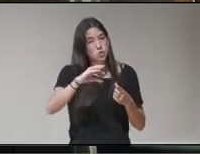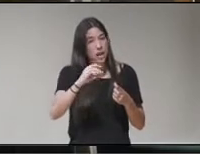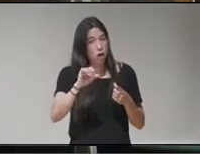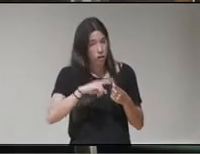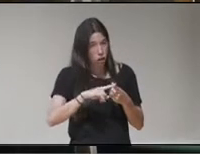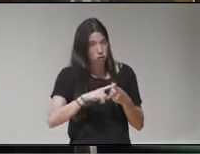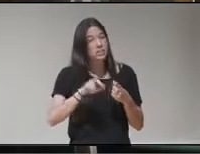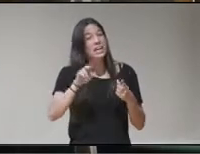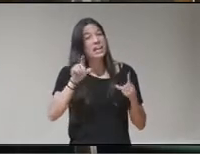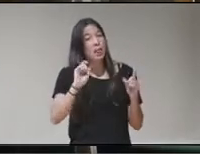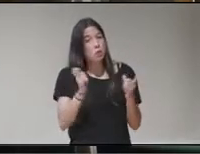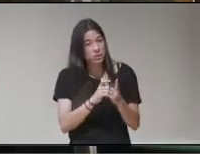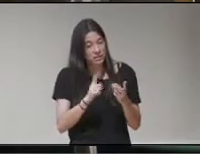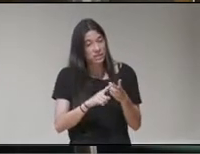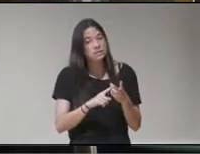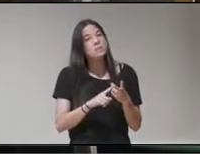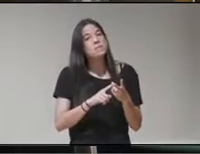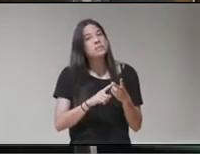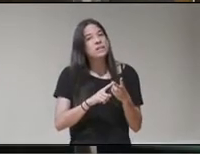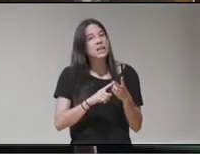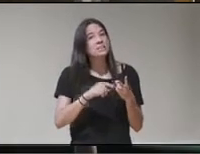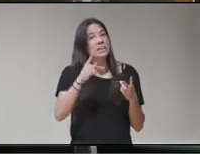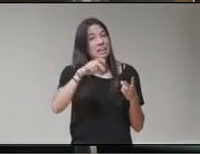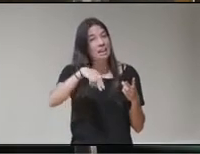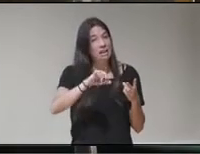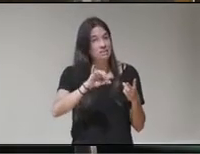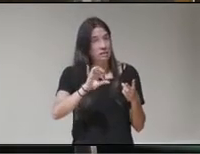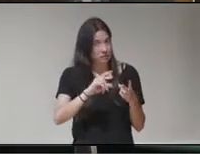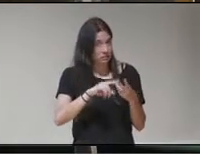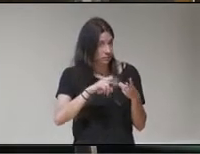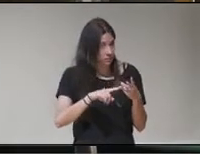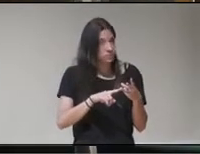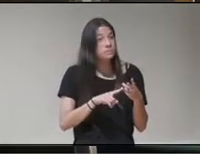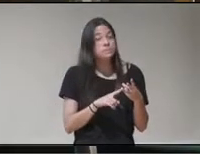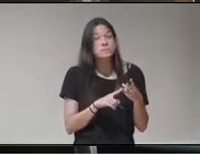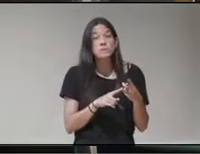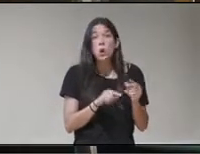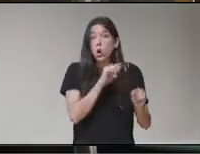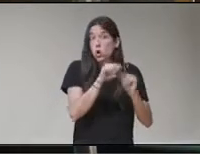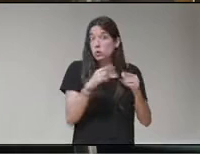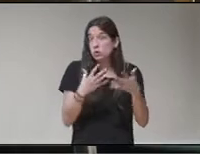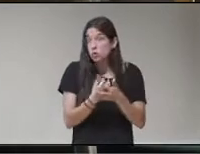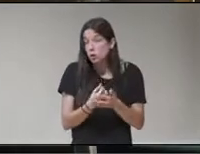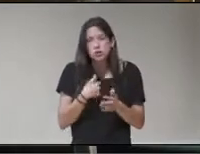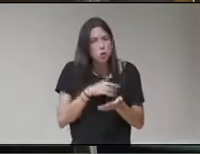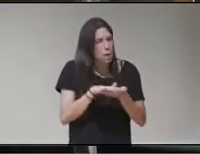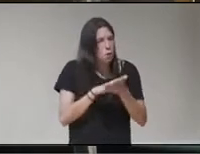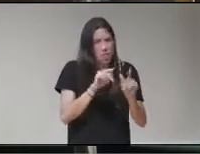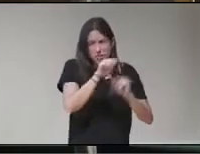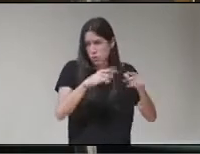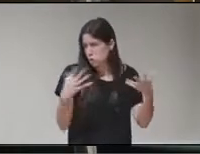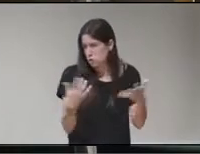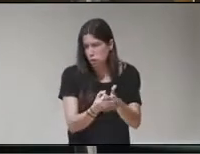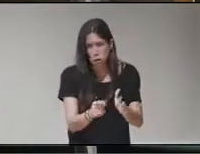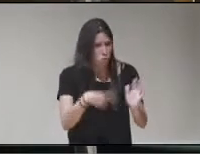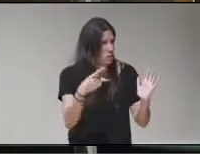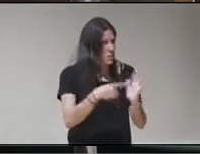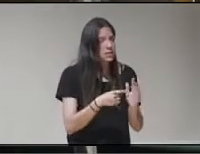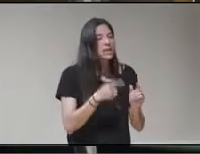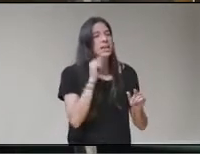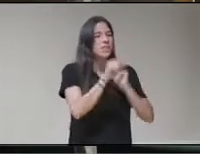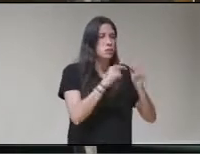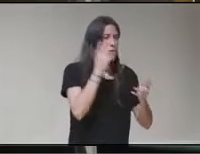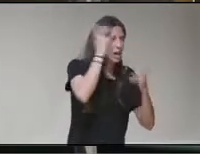las serin o treonin quinasas. Y con todos los virus, y estoy hablando aquí de todos absolutamente, virus animales,